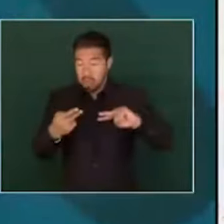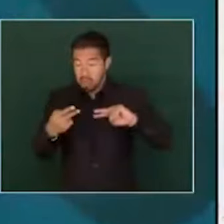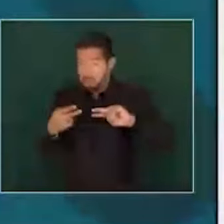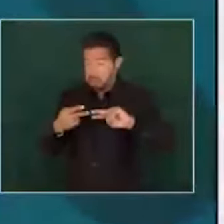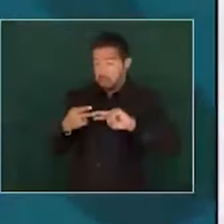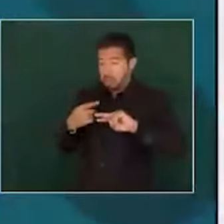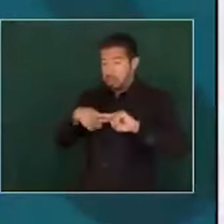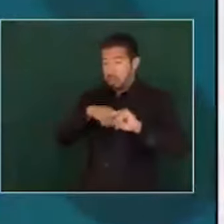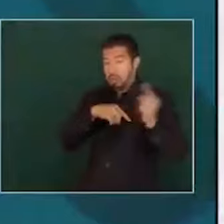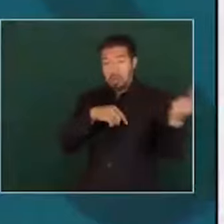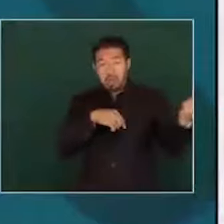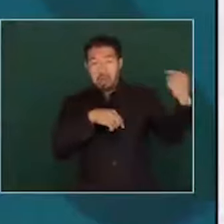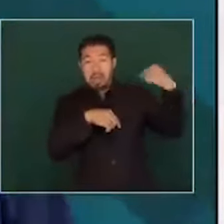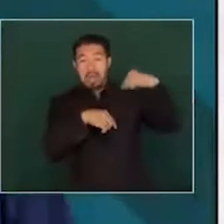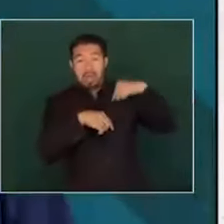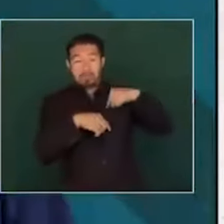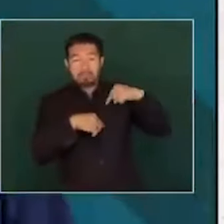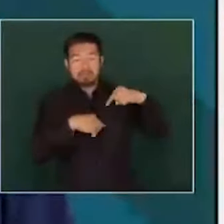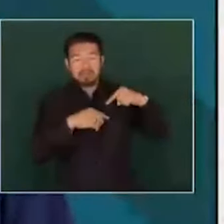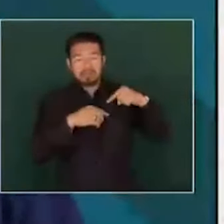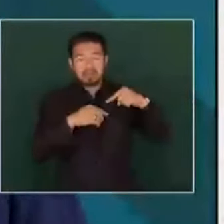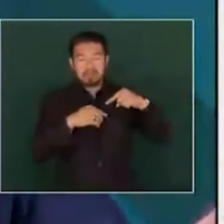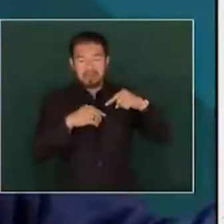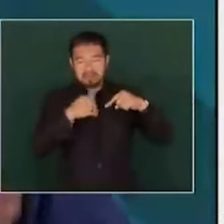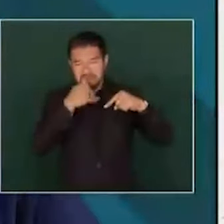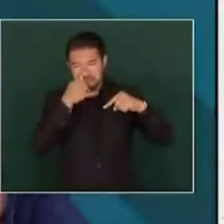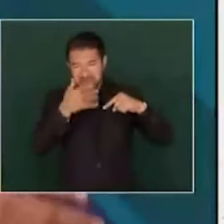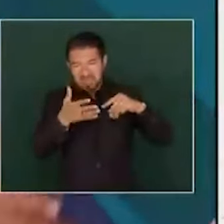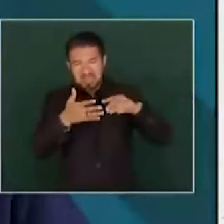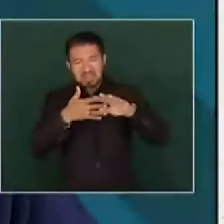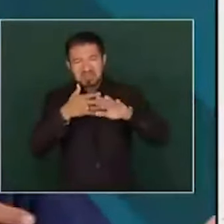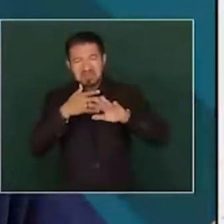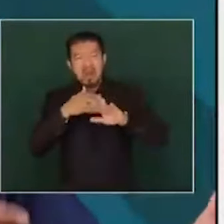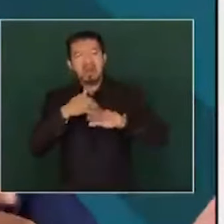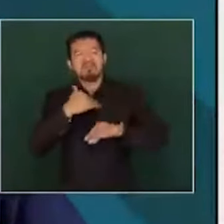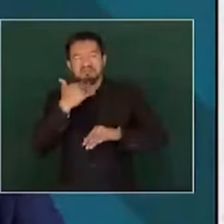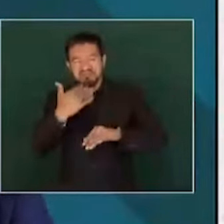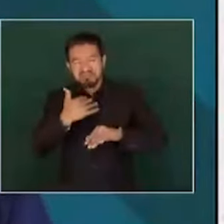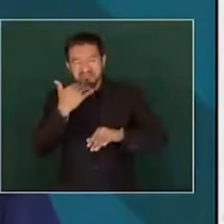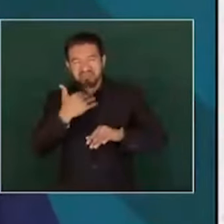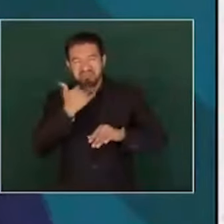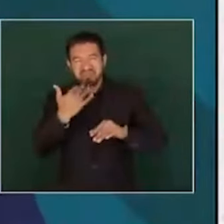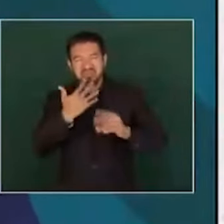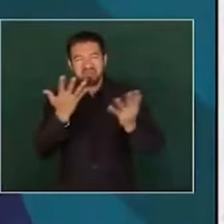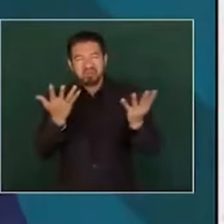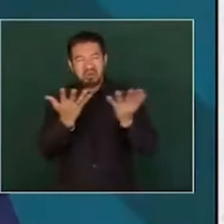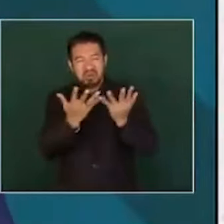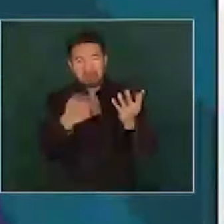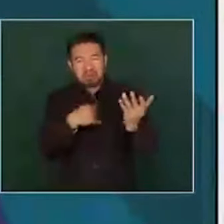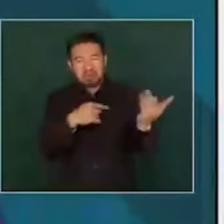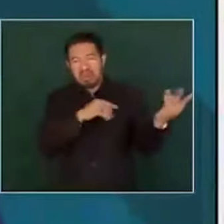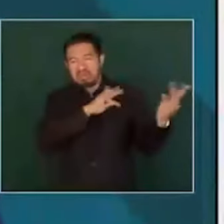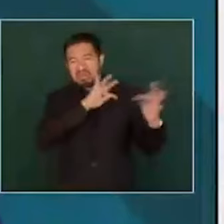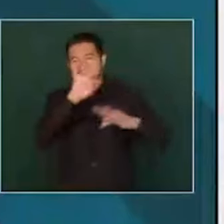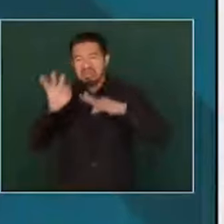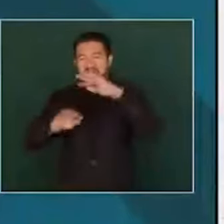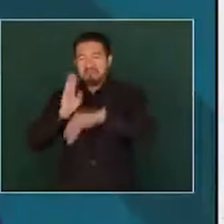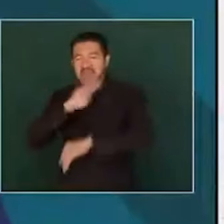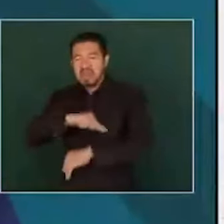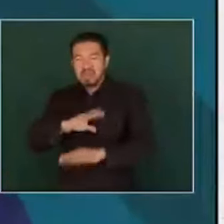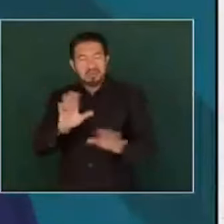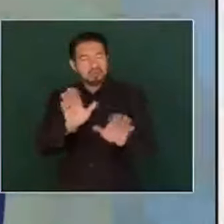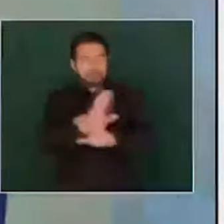que recordar que la ciudadanía debe mantenerse informada para evitar caer en esta guerra sucia. Jorge Armando.